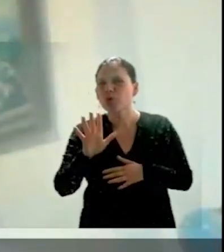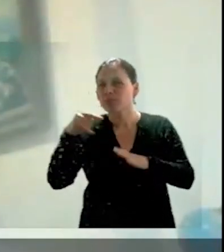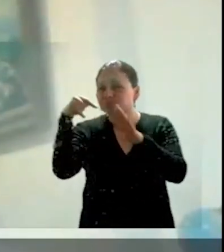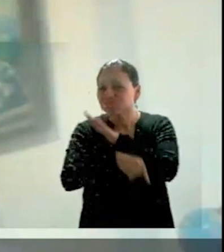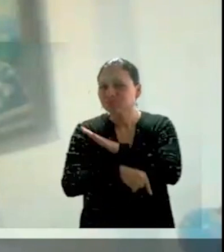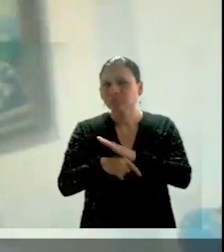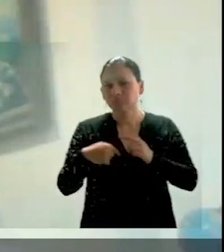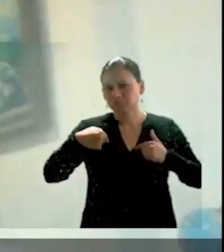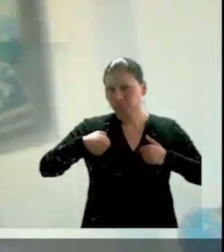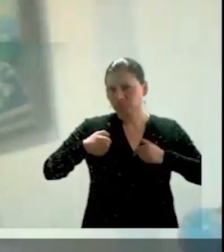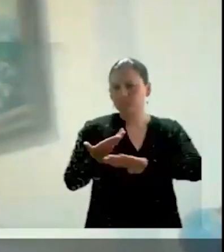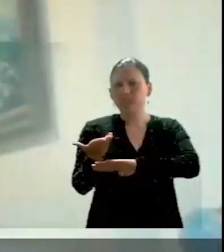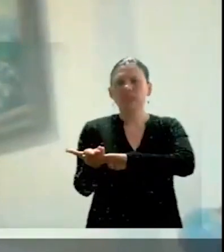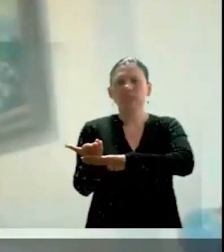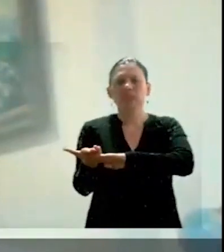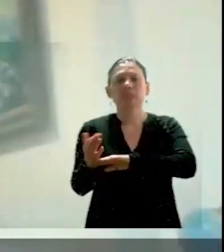porque yo